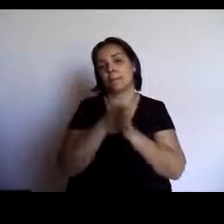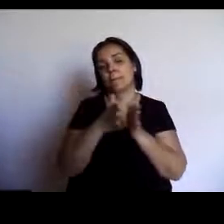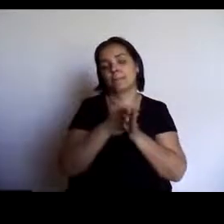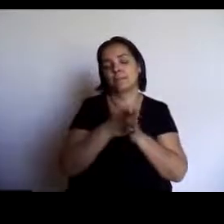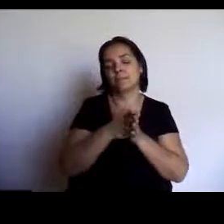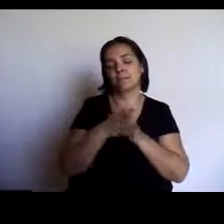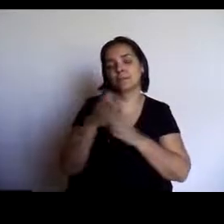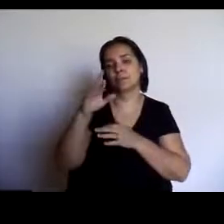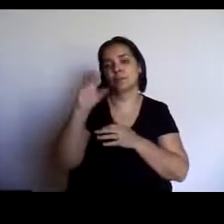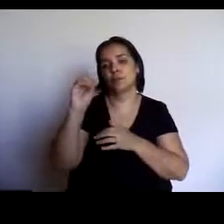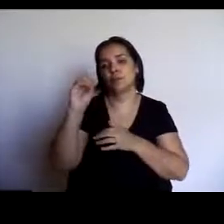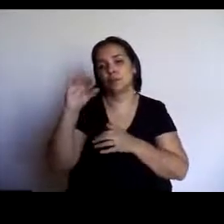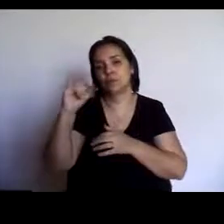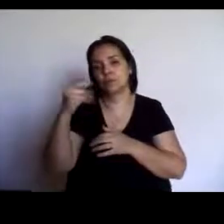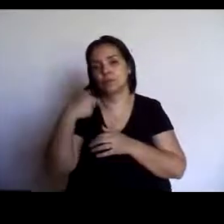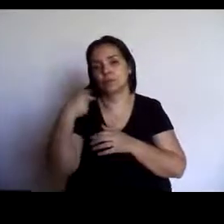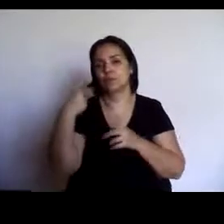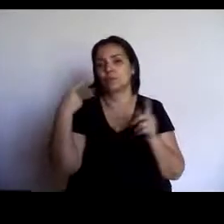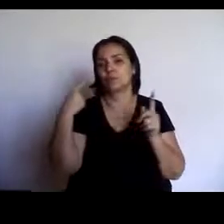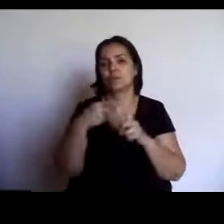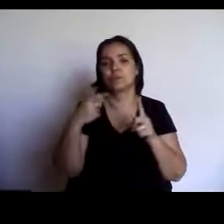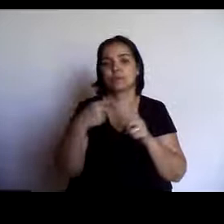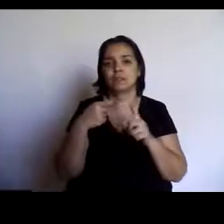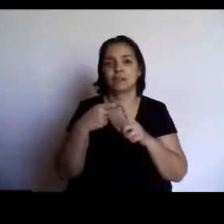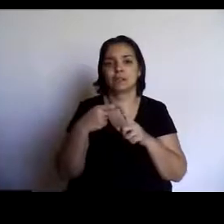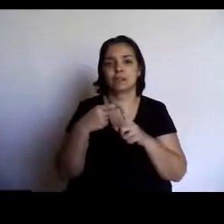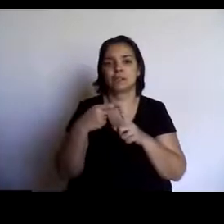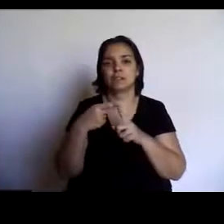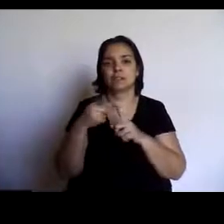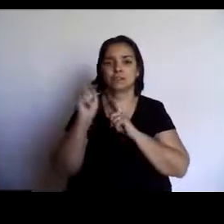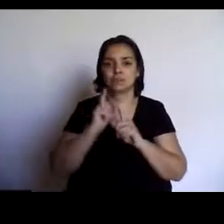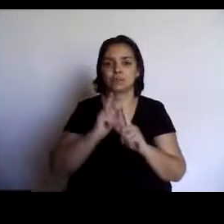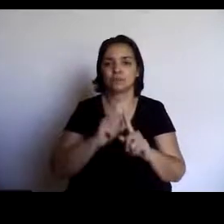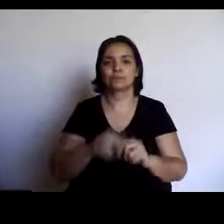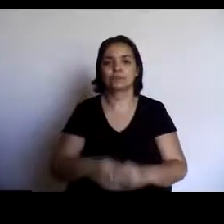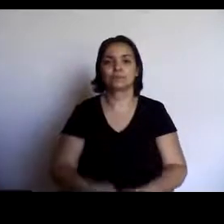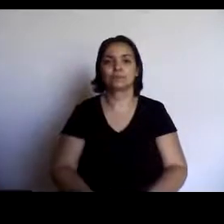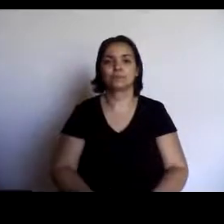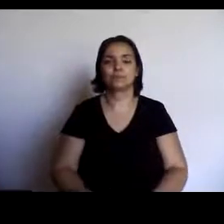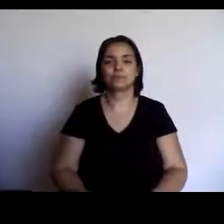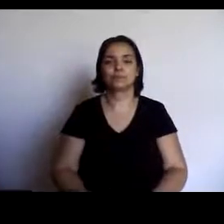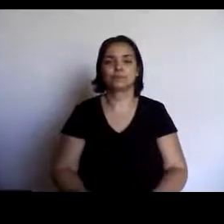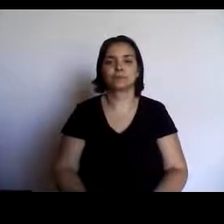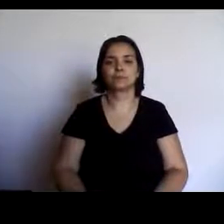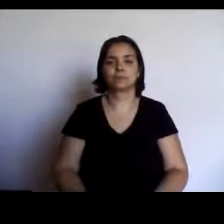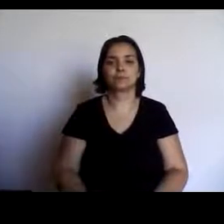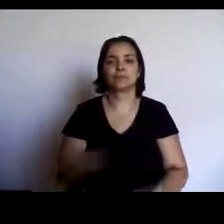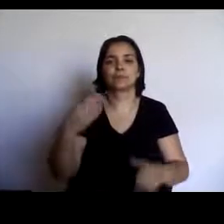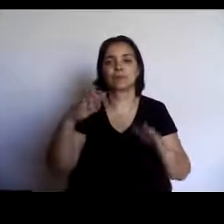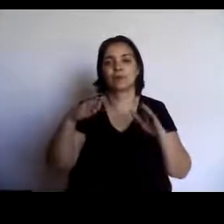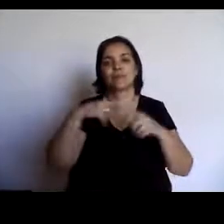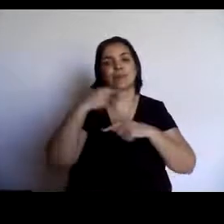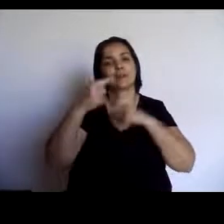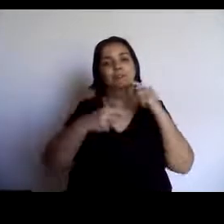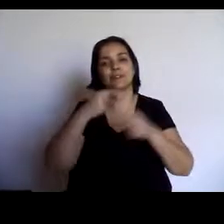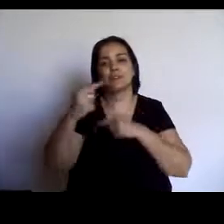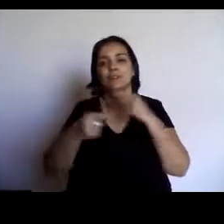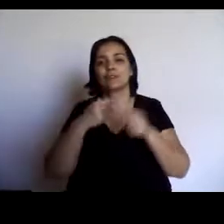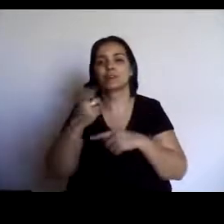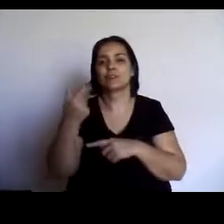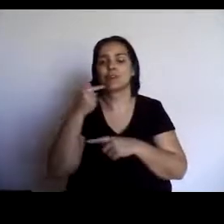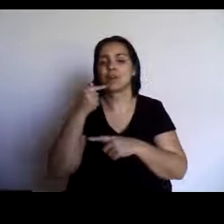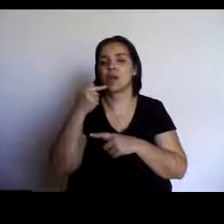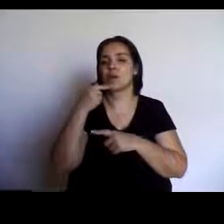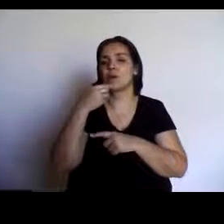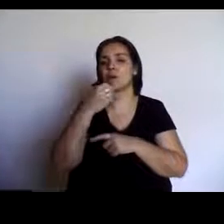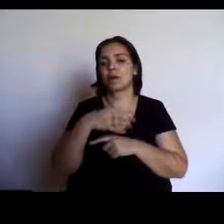contextualizar el mismo y ha descrito los objetivos que con él se persiguen. Para la consecución de todos ellos, se consideró conveniente